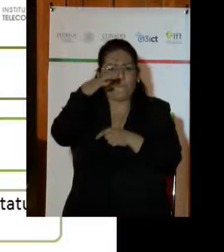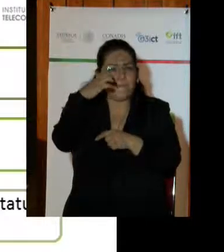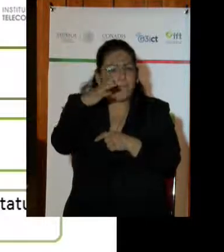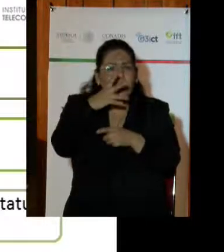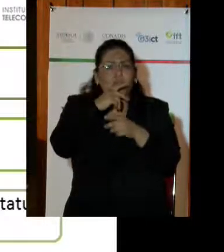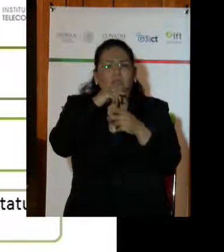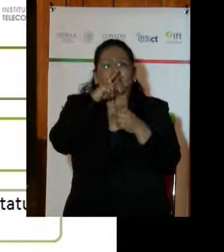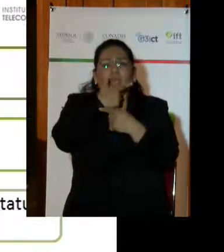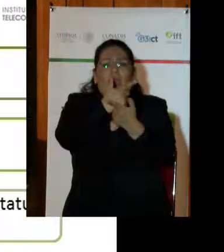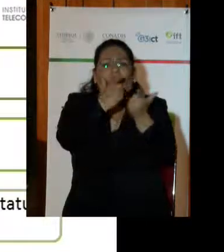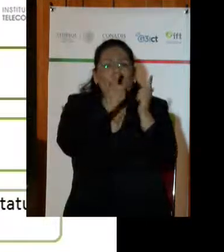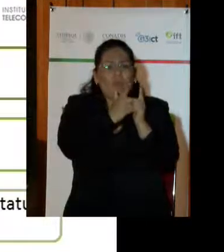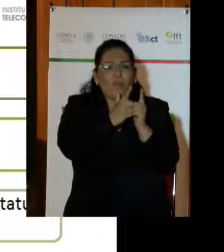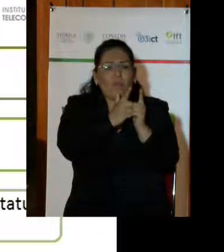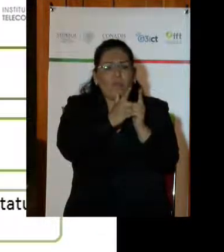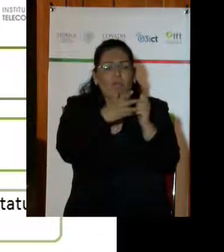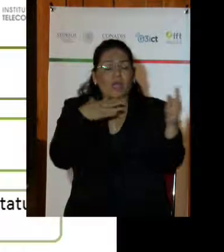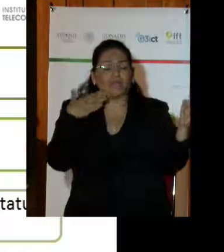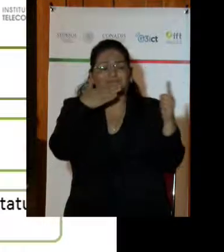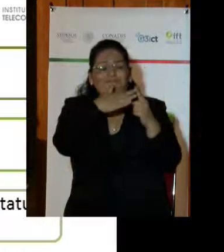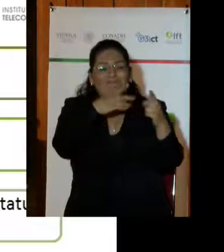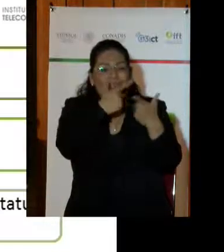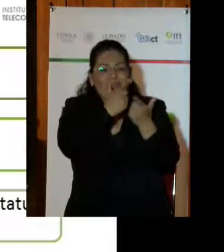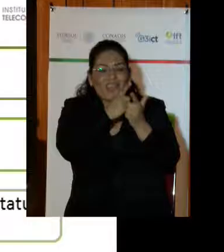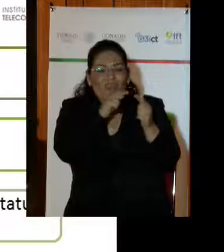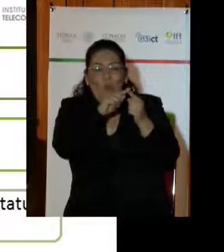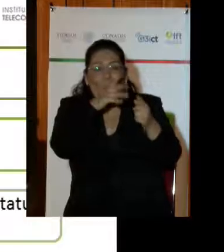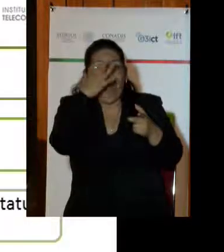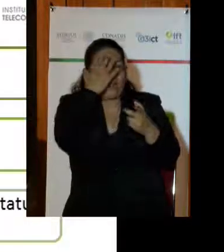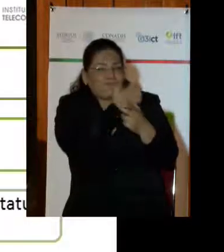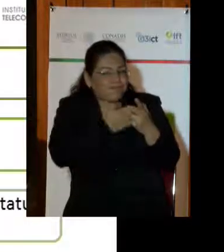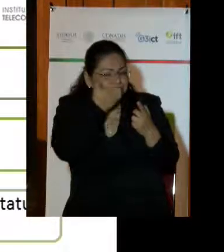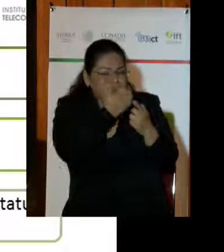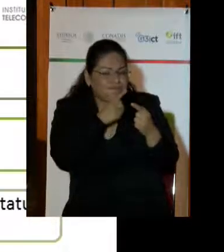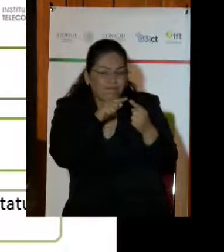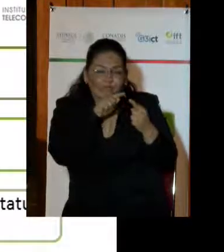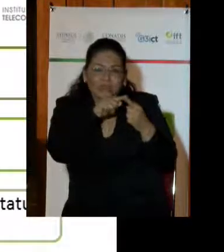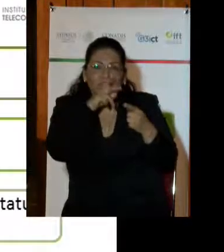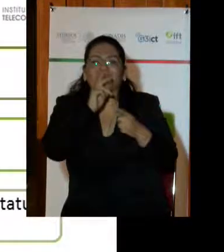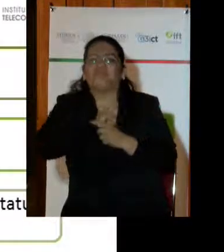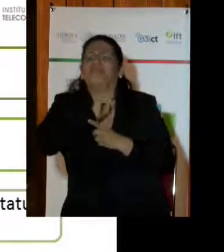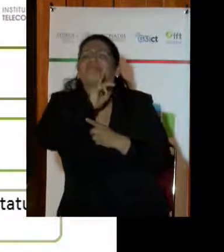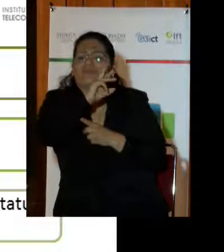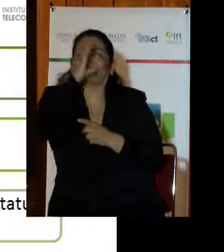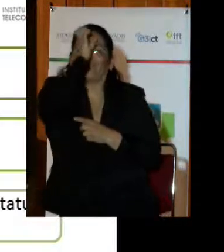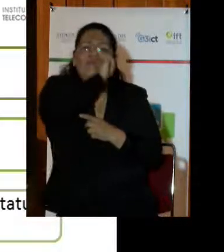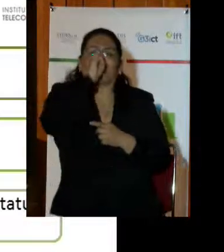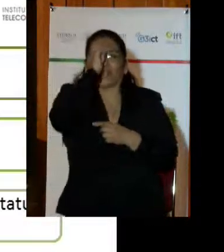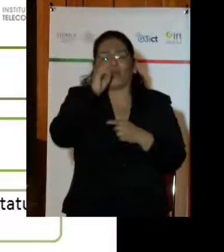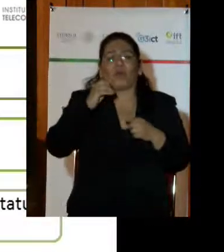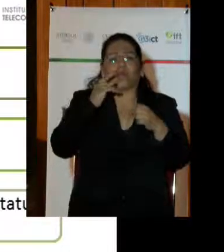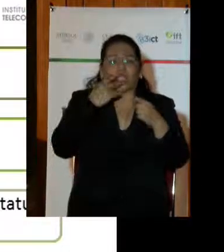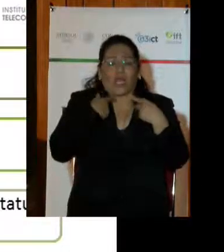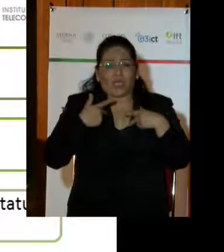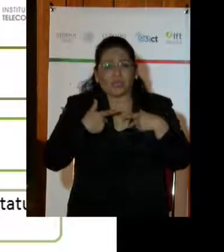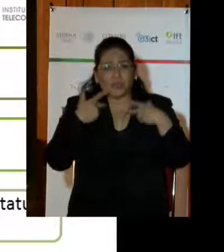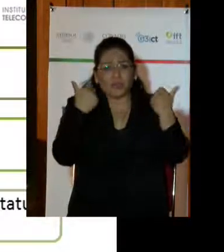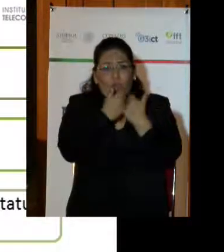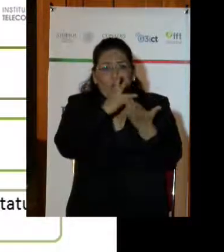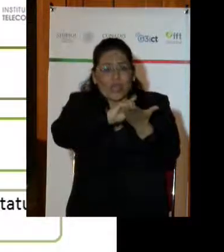a grupos focales, incluyendo la voz y la opinión de las personas